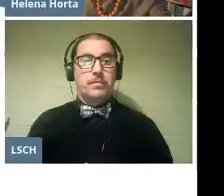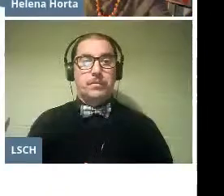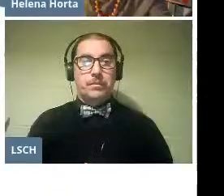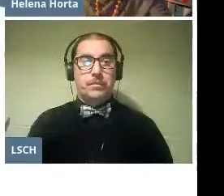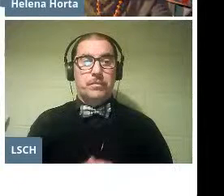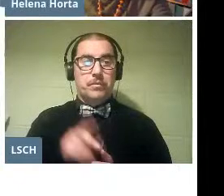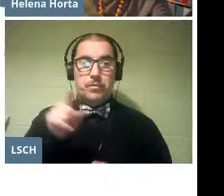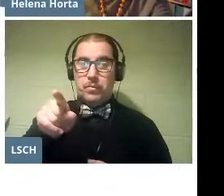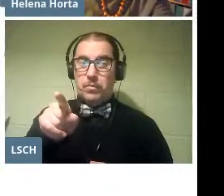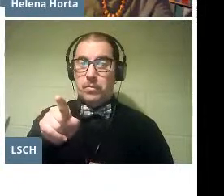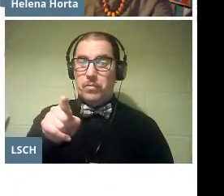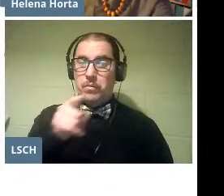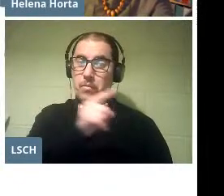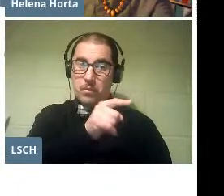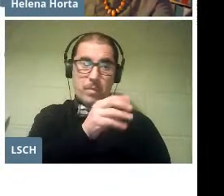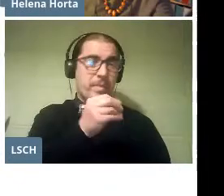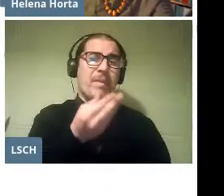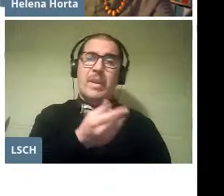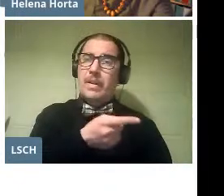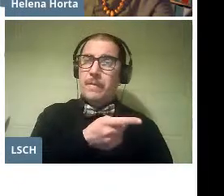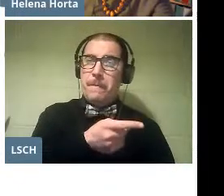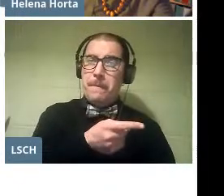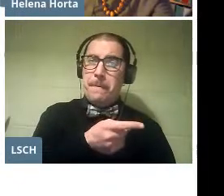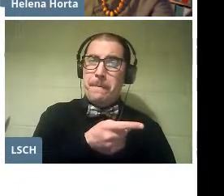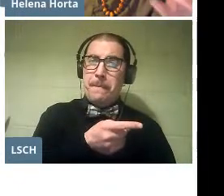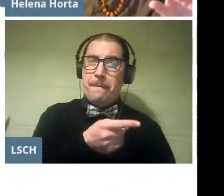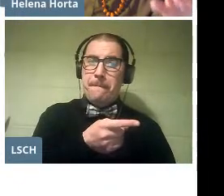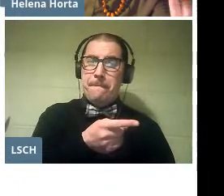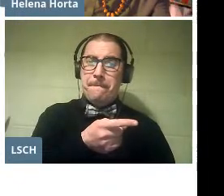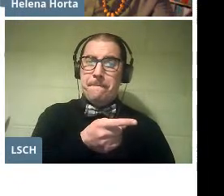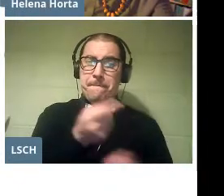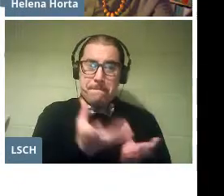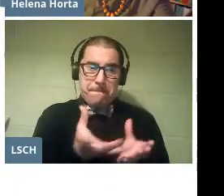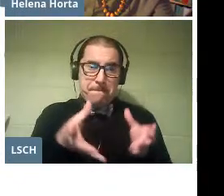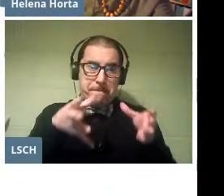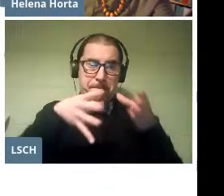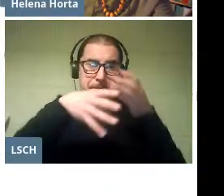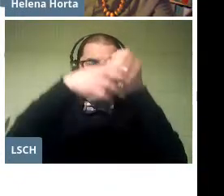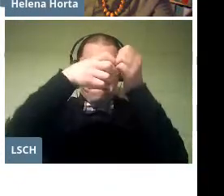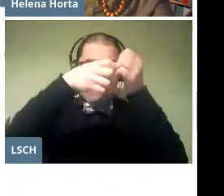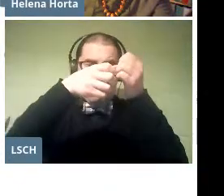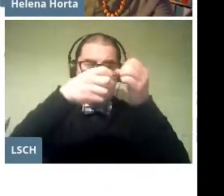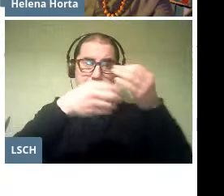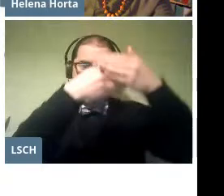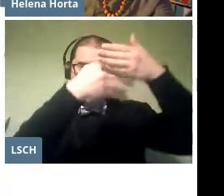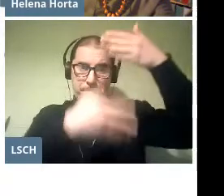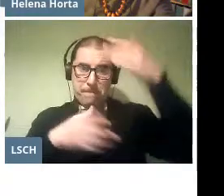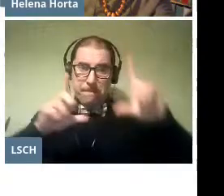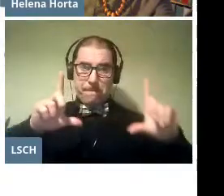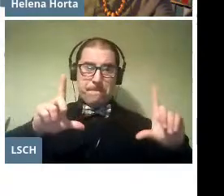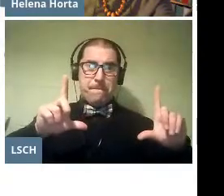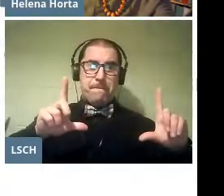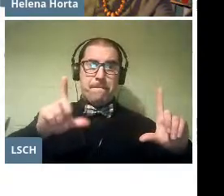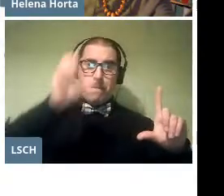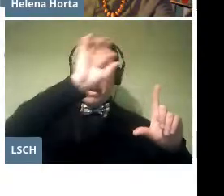En este fragmento de Incuña vemos algo de los diseños que les mencionaba anteriormente.